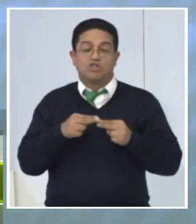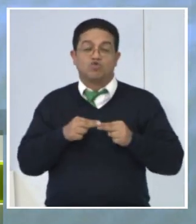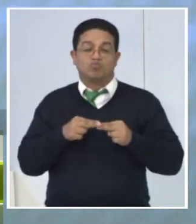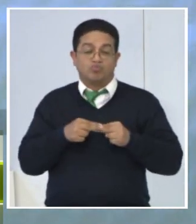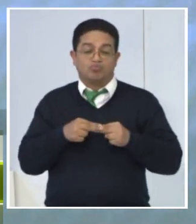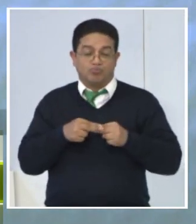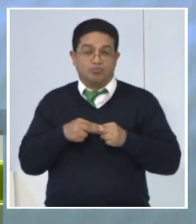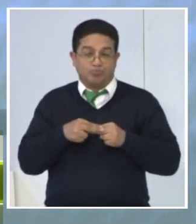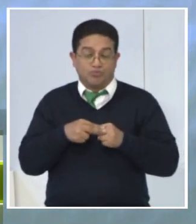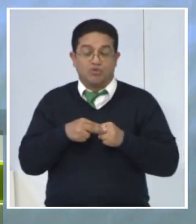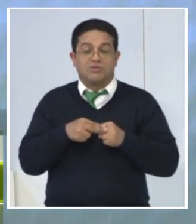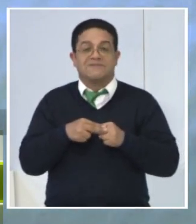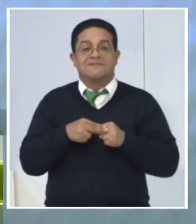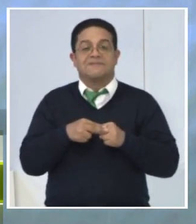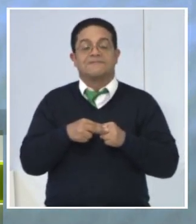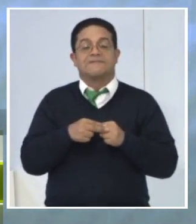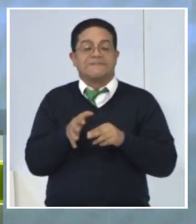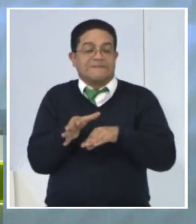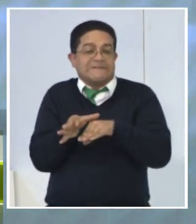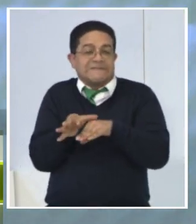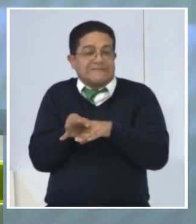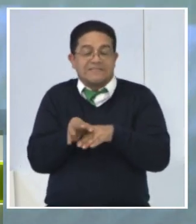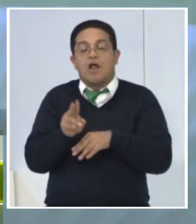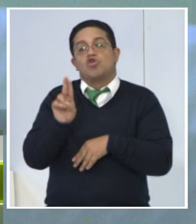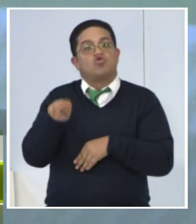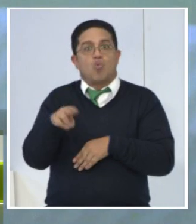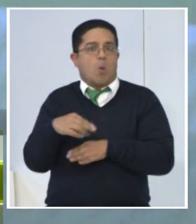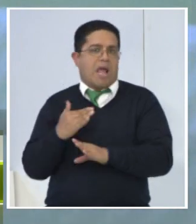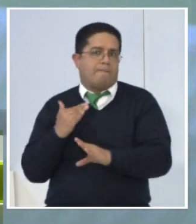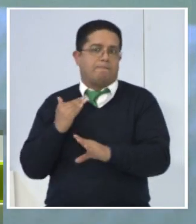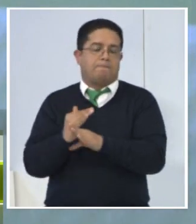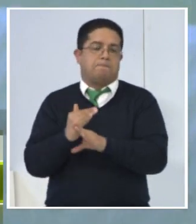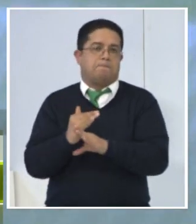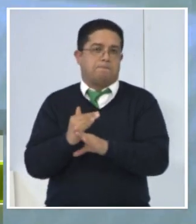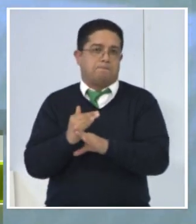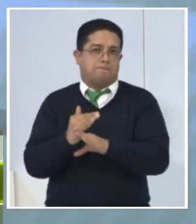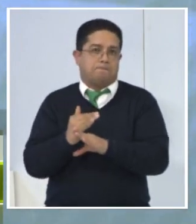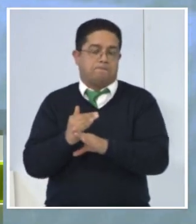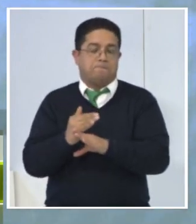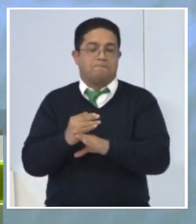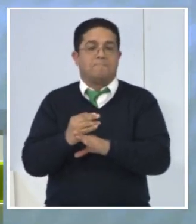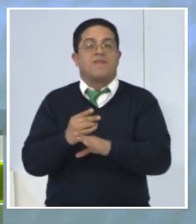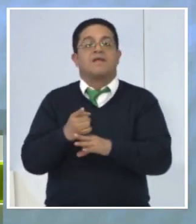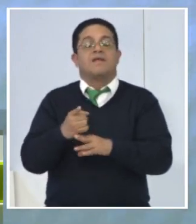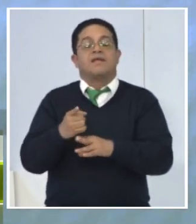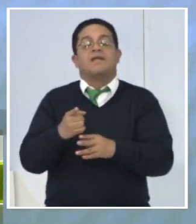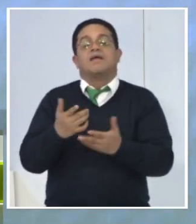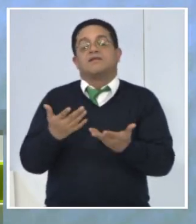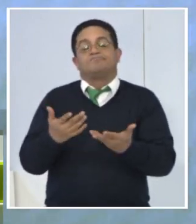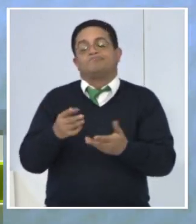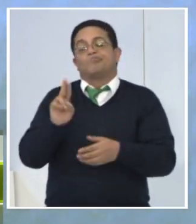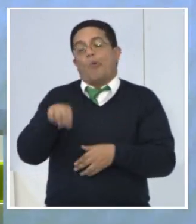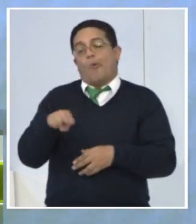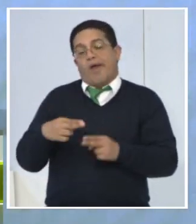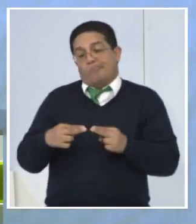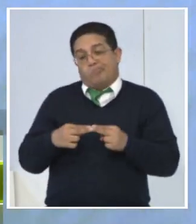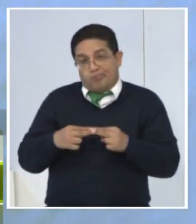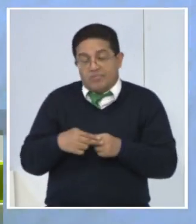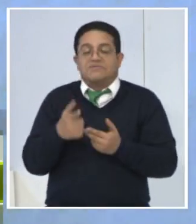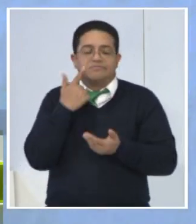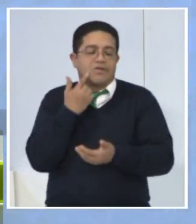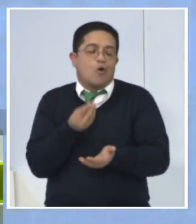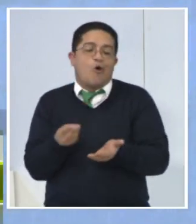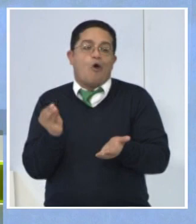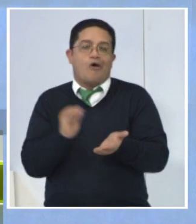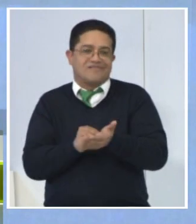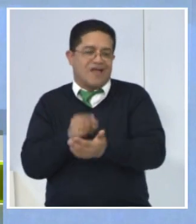una epicondilitis crónica nunca avanzó, se quedó en la hiperplasia fibroblástica y no avanzó, entonces se busca de nuevo